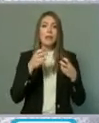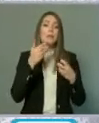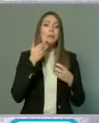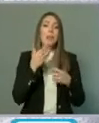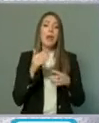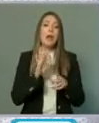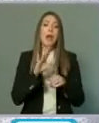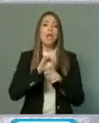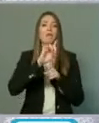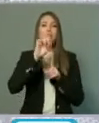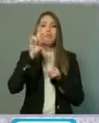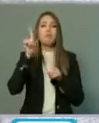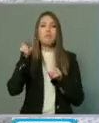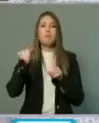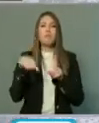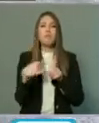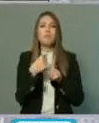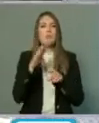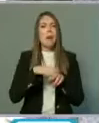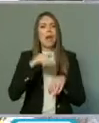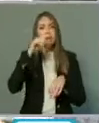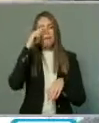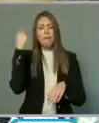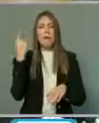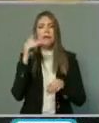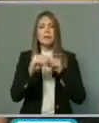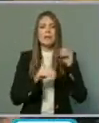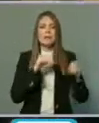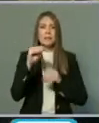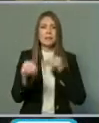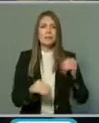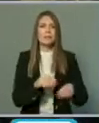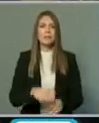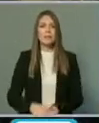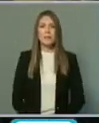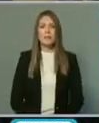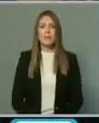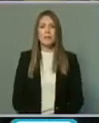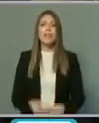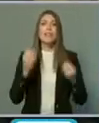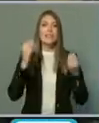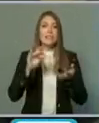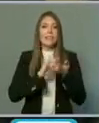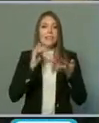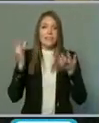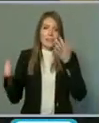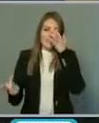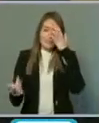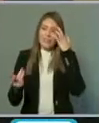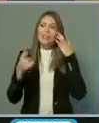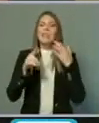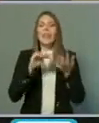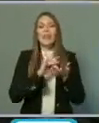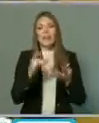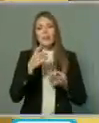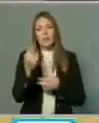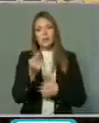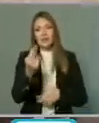el rodaje es lo más fácil de armar. Gracias, maestro. No tiene que, gracias a